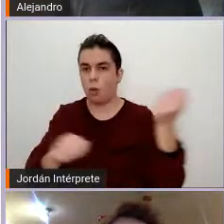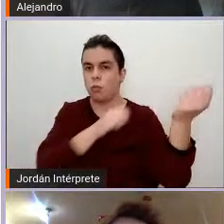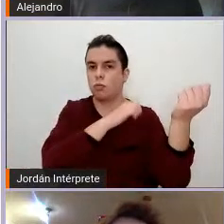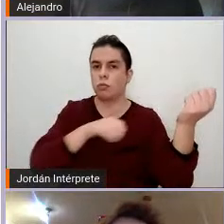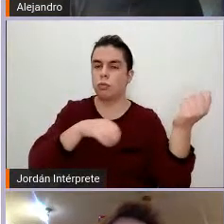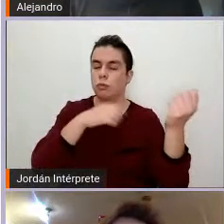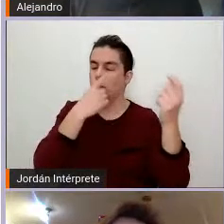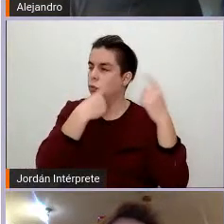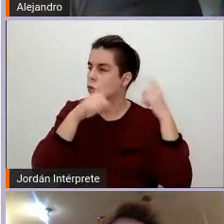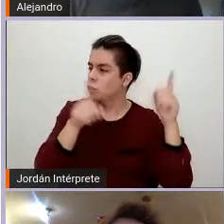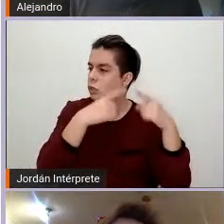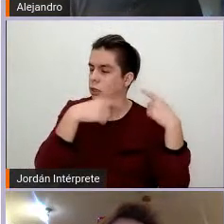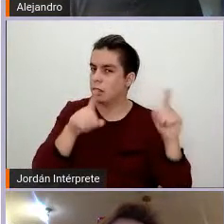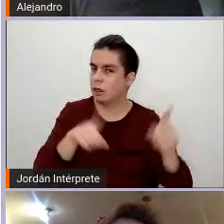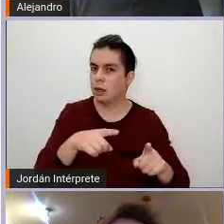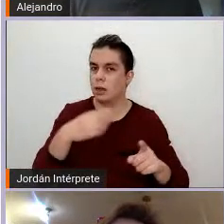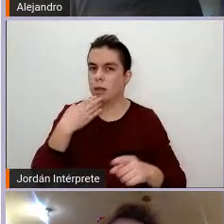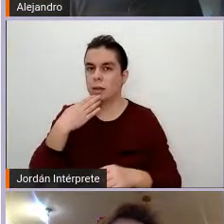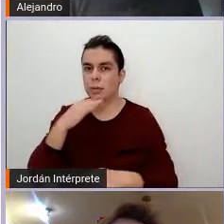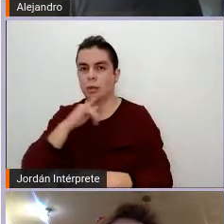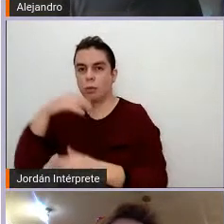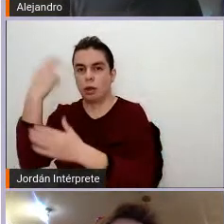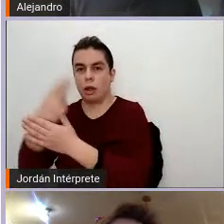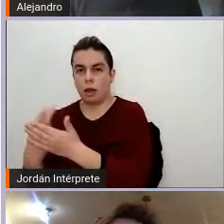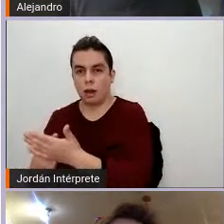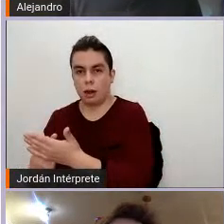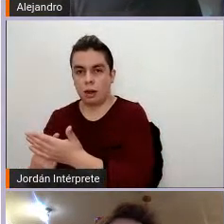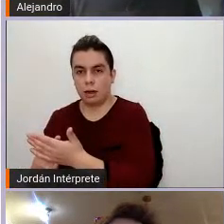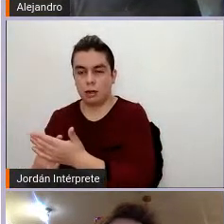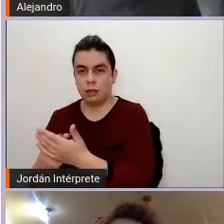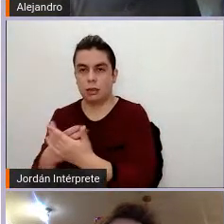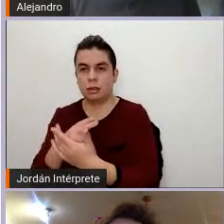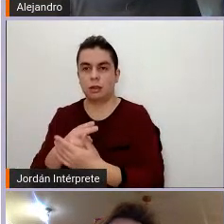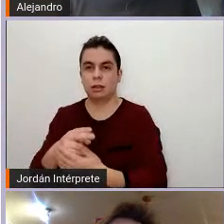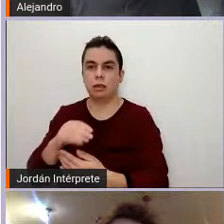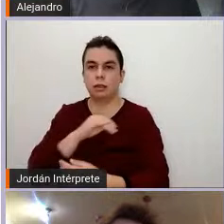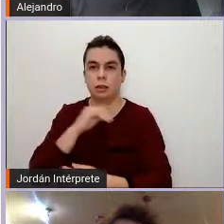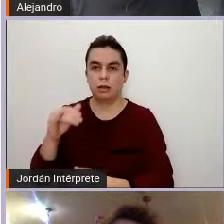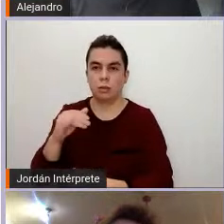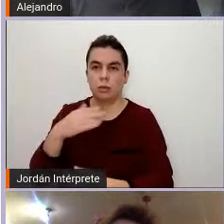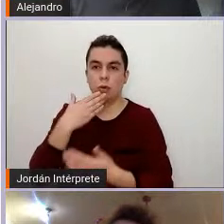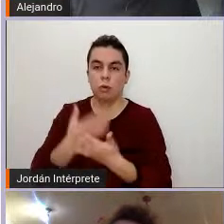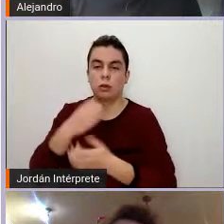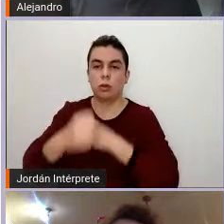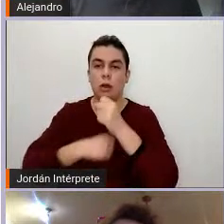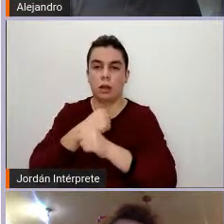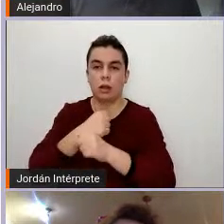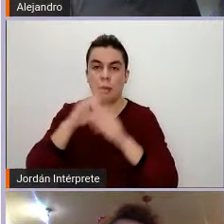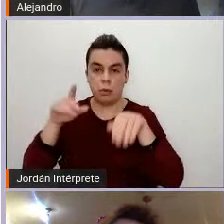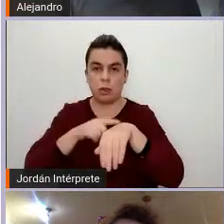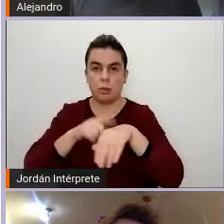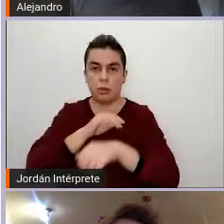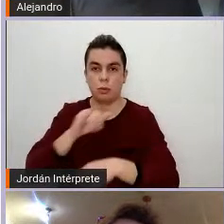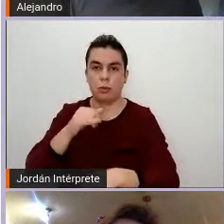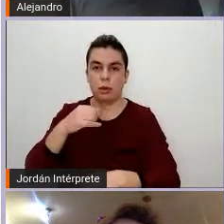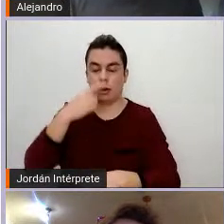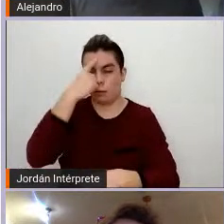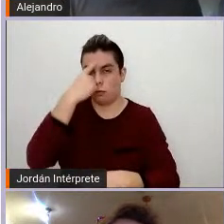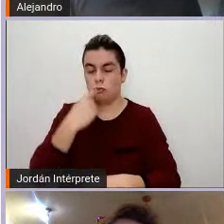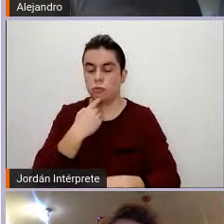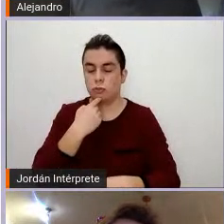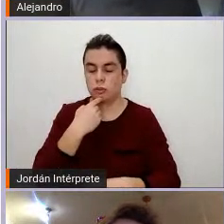convirtiéndose posteriormente en el decano del Museo Nacional de Bellas Artes en 1928. Isamit